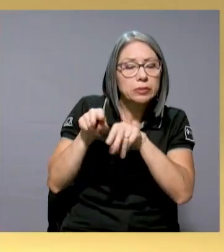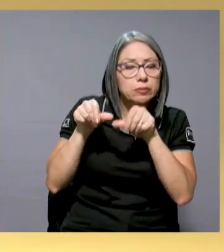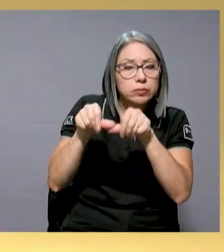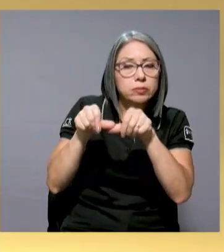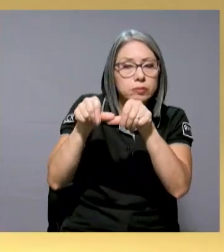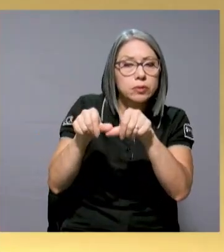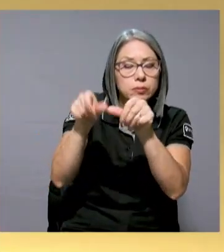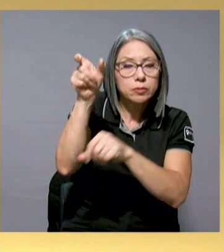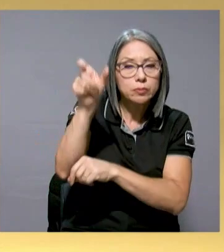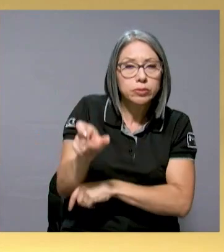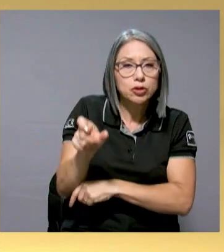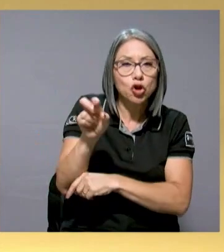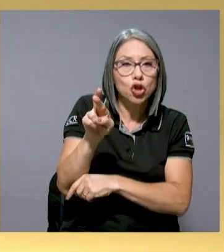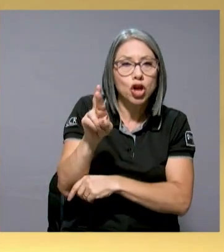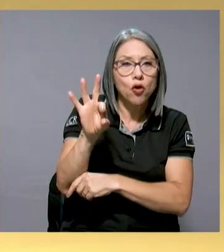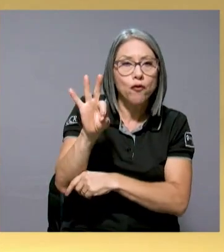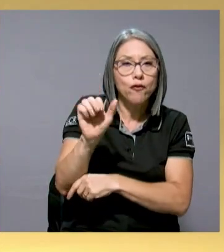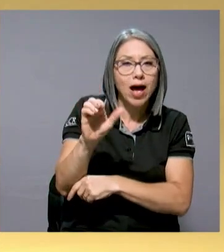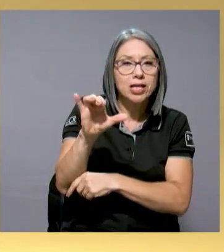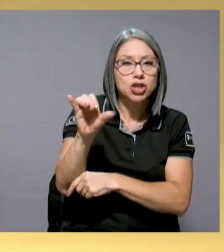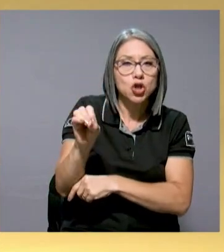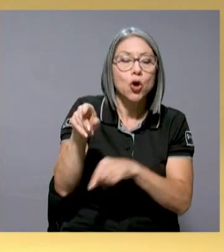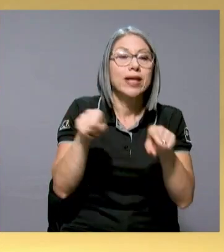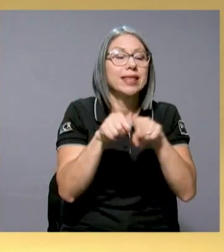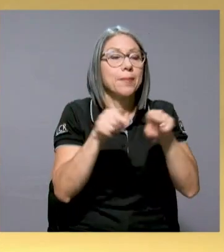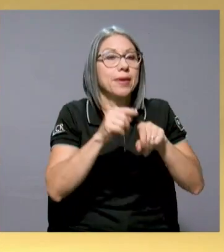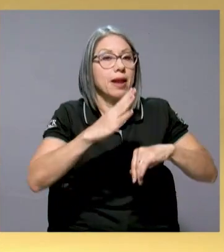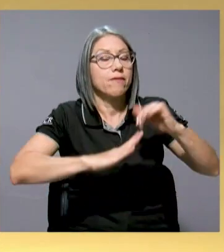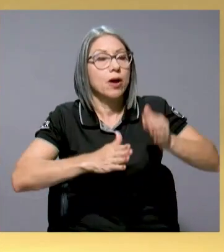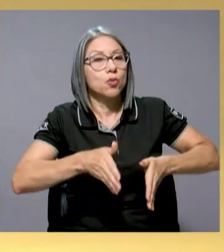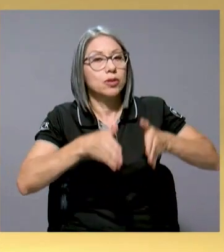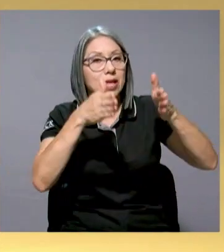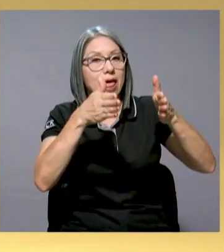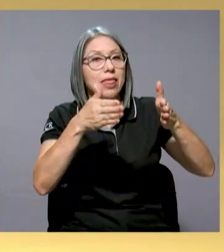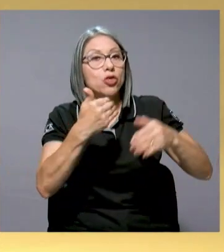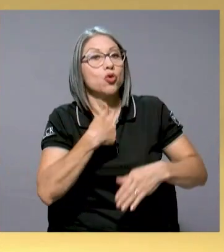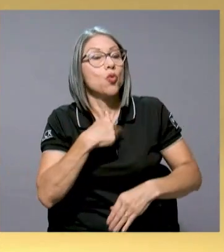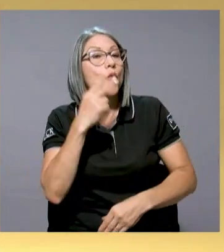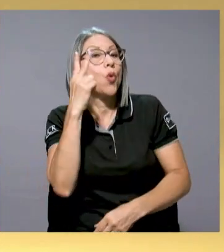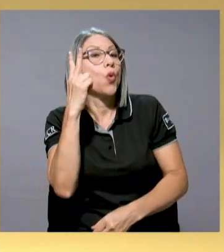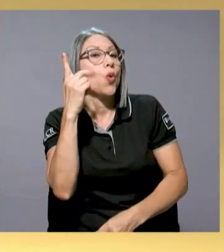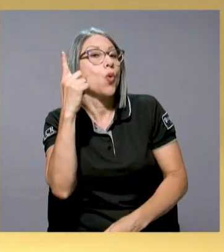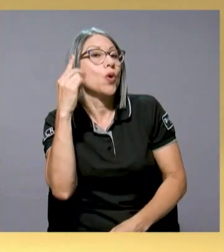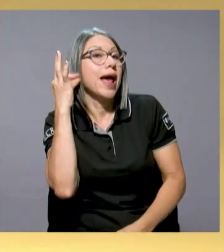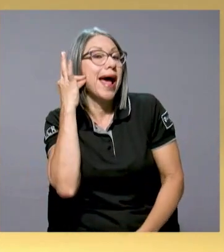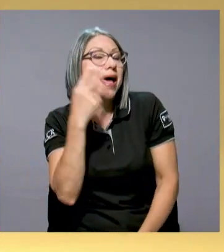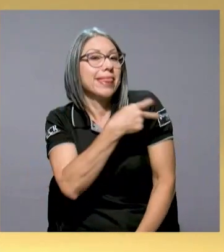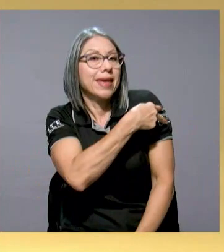Facio, y la facultad también tuvo una decana,